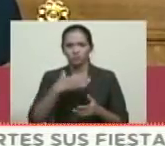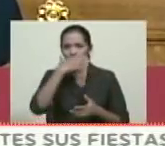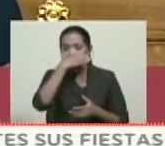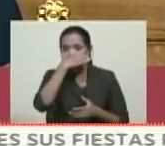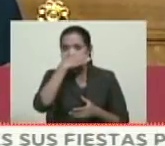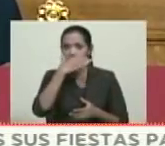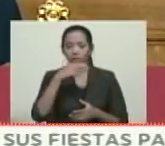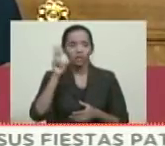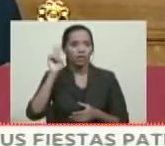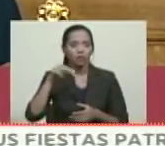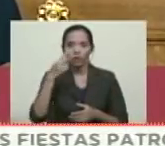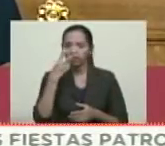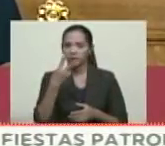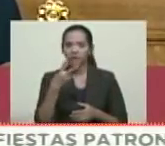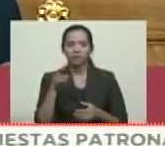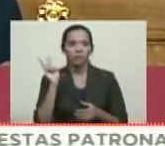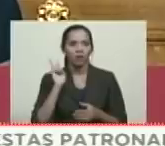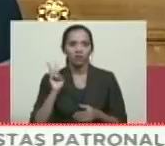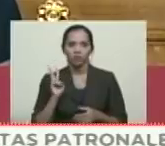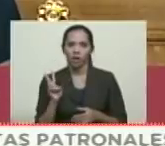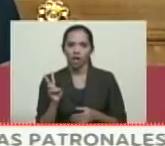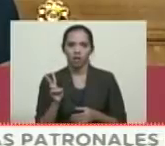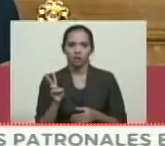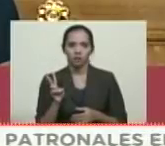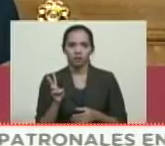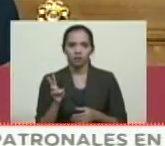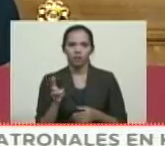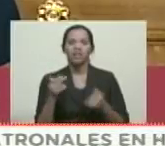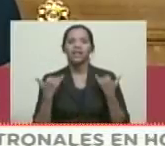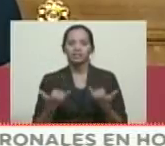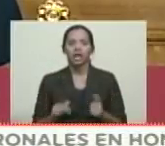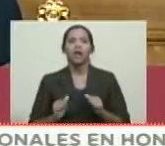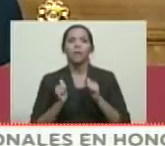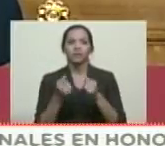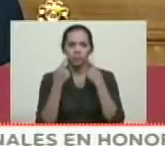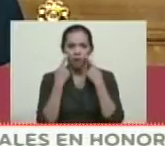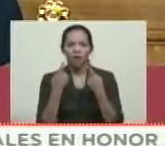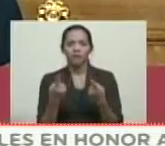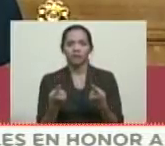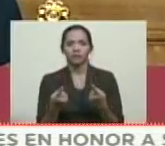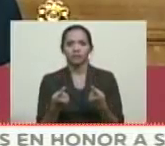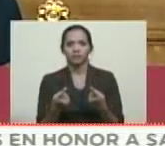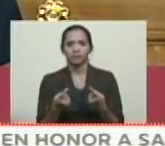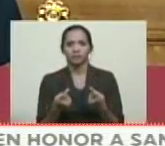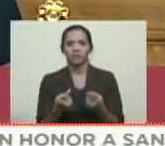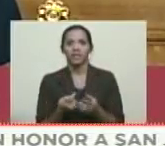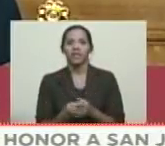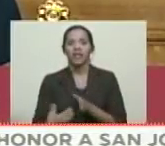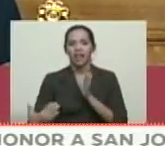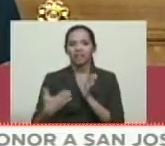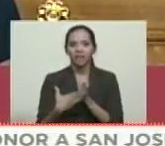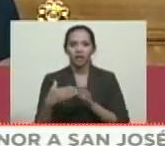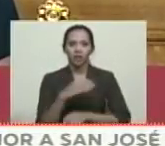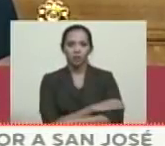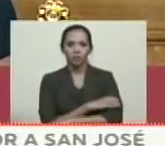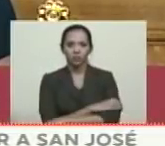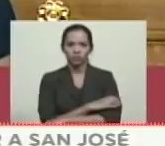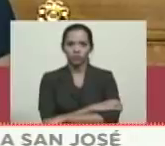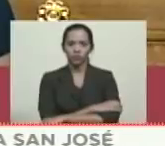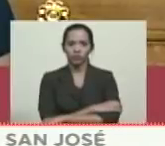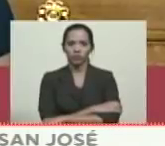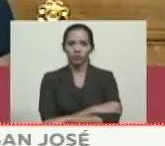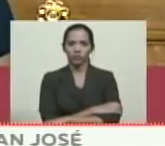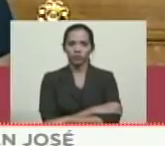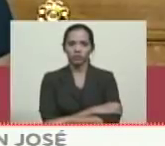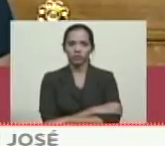que nunca se había visto aquí en Venezuela y que ya lo empezamos a ver, y es el ataque de la derecha,